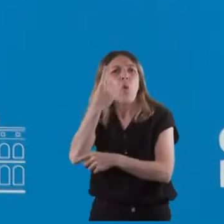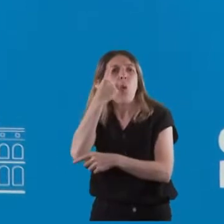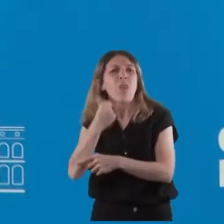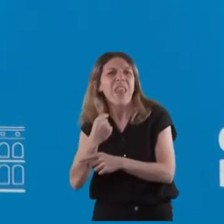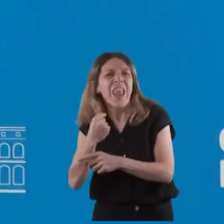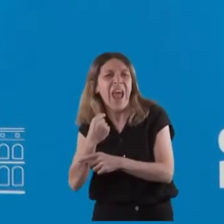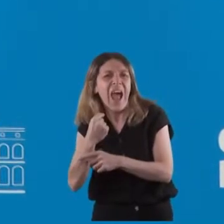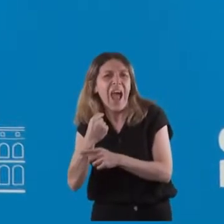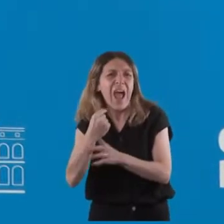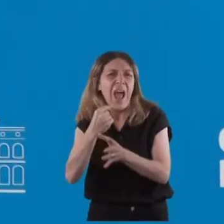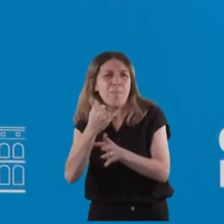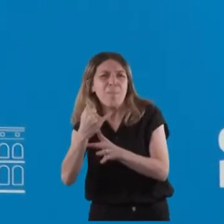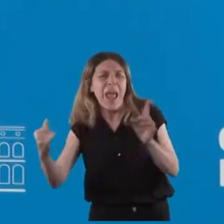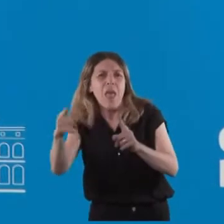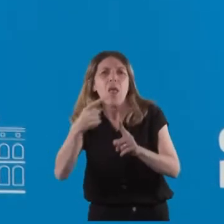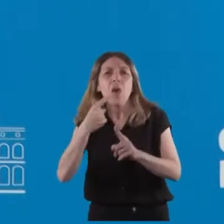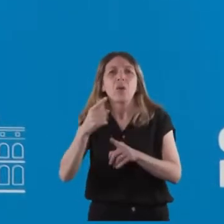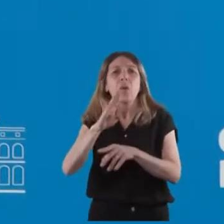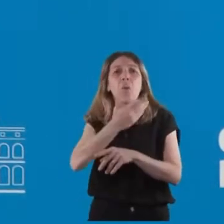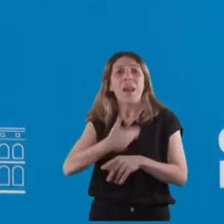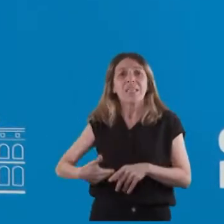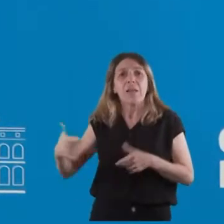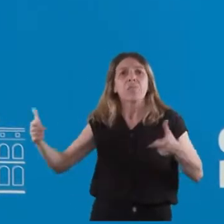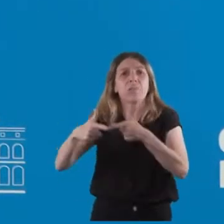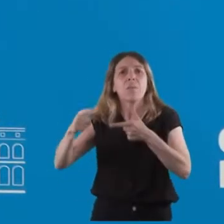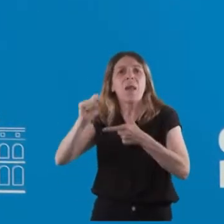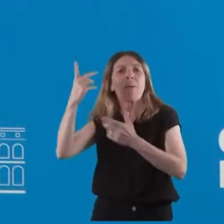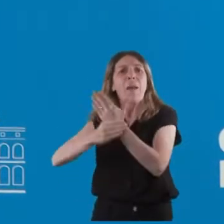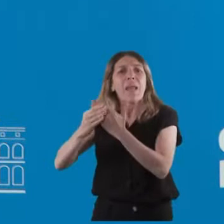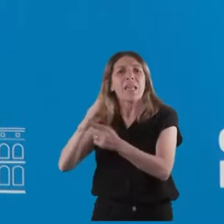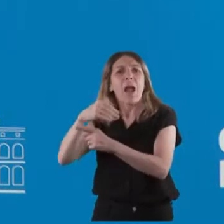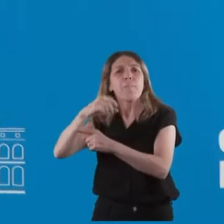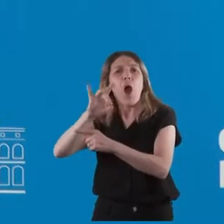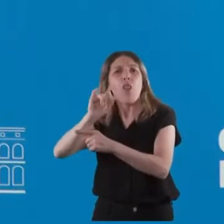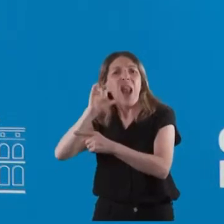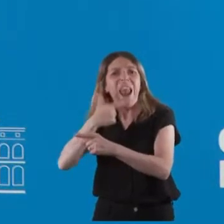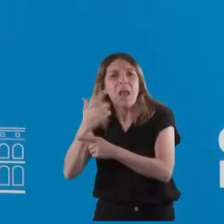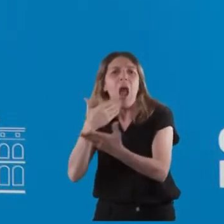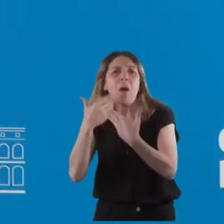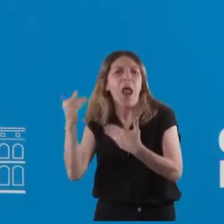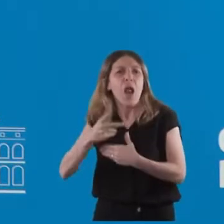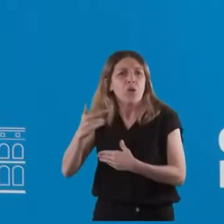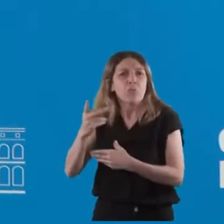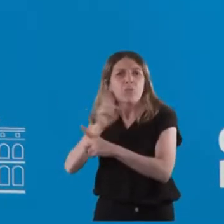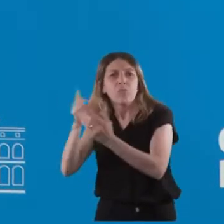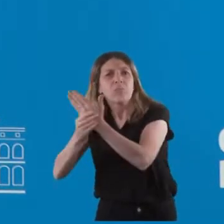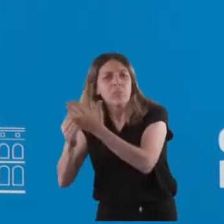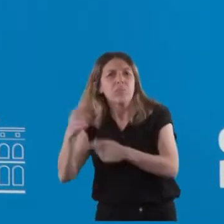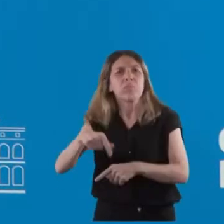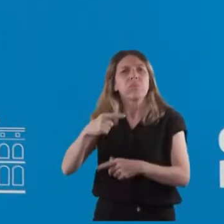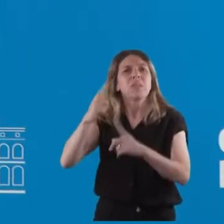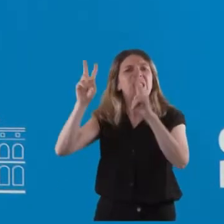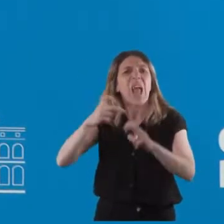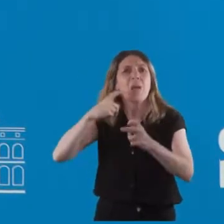fernández se encontró con la primera ministra mod ley con quien conversó sobre las cuestiones que tienen que ver con lo que la crisis climática